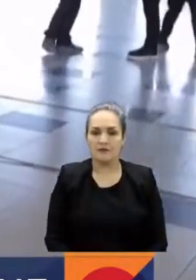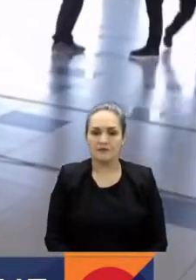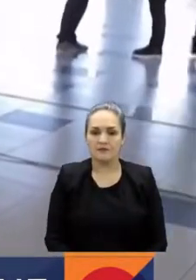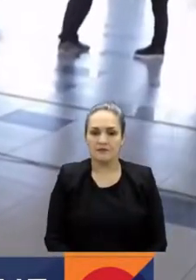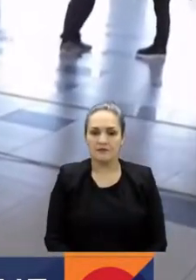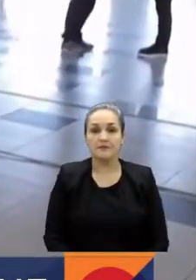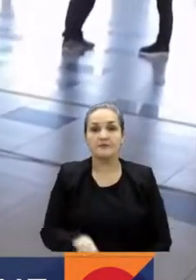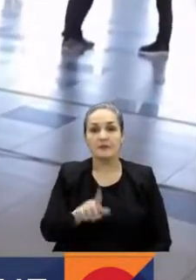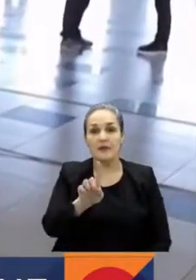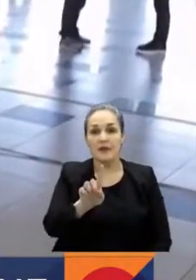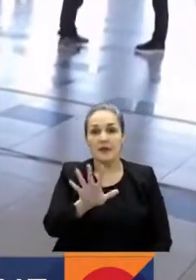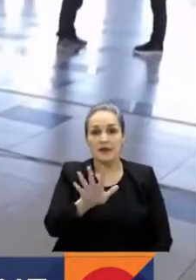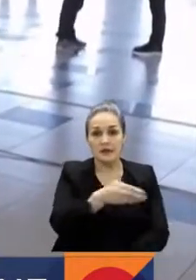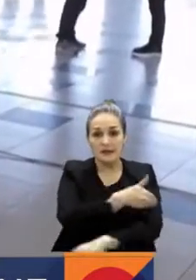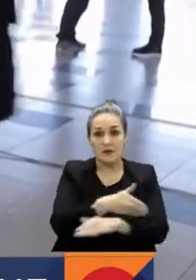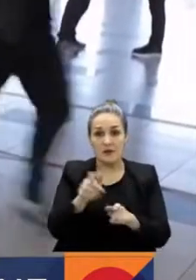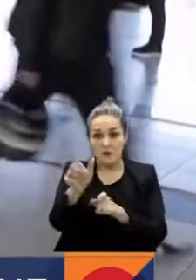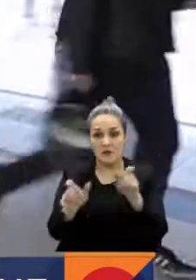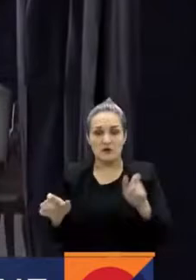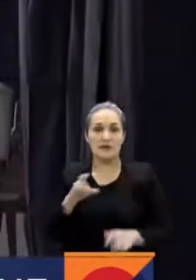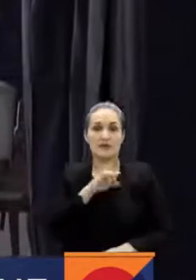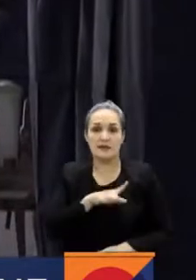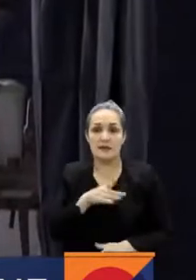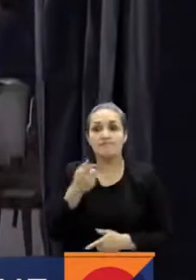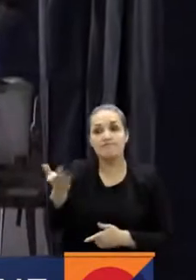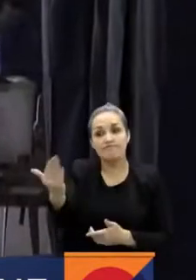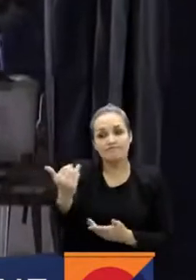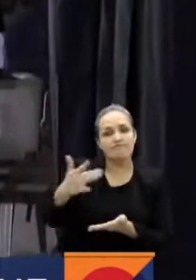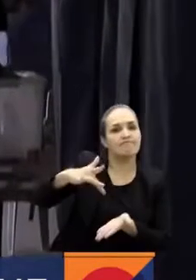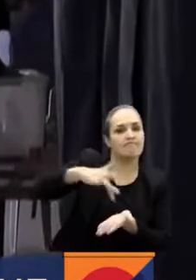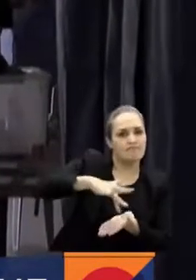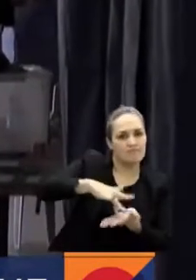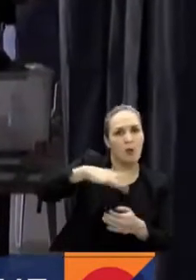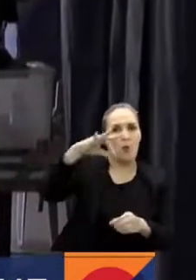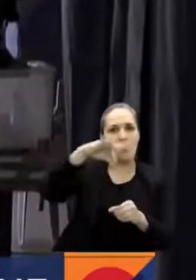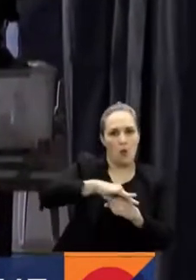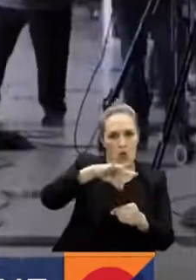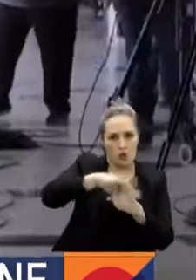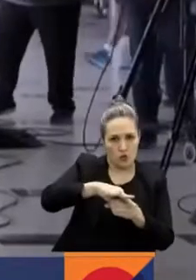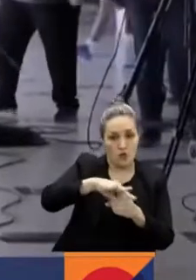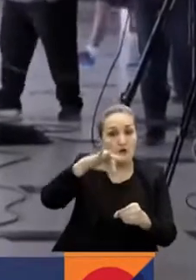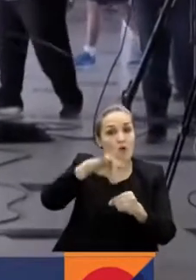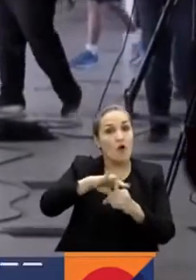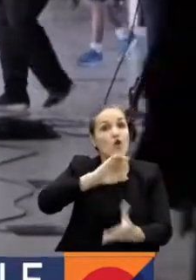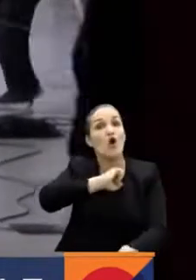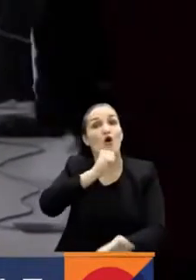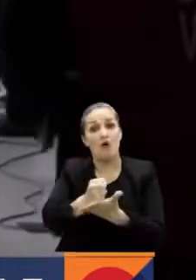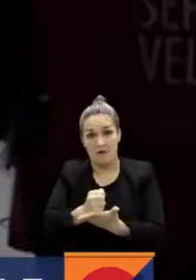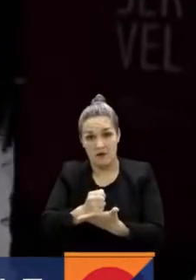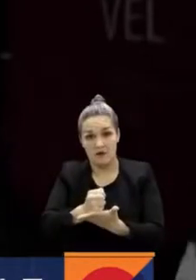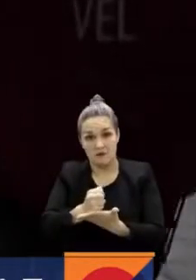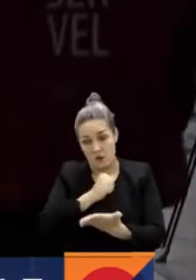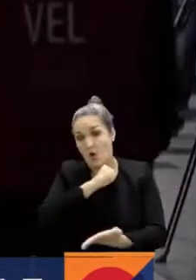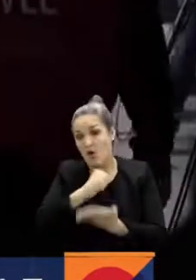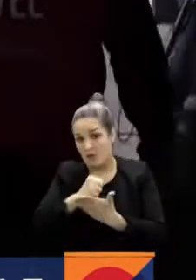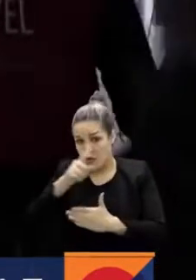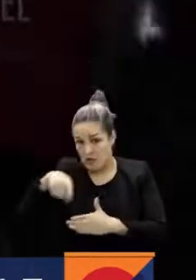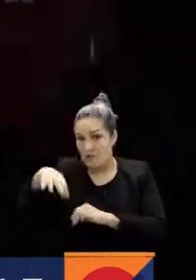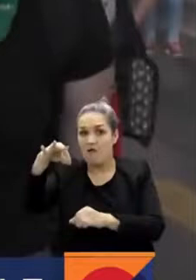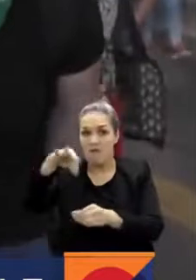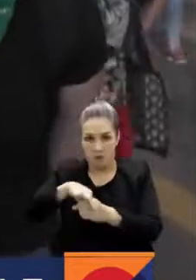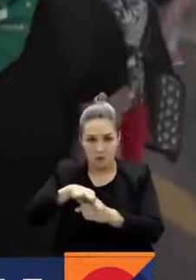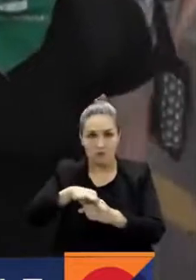Más de 15 millones de chilenos estaban llamados a participar en este proceso en el que el voto es obligatorio, un proceso electoral marcado